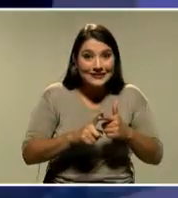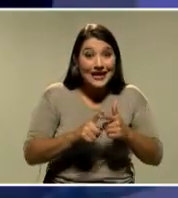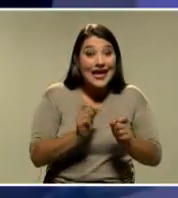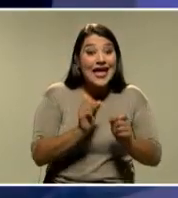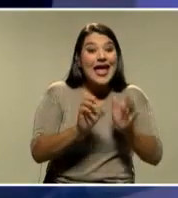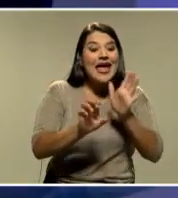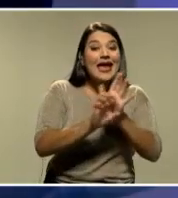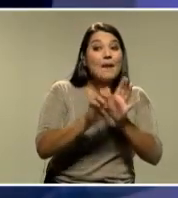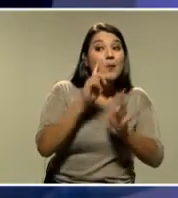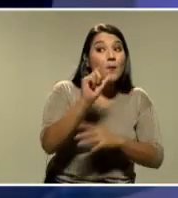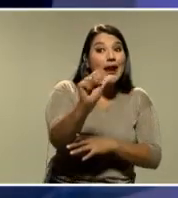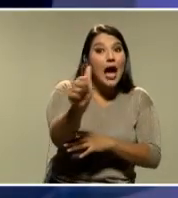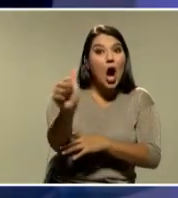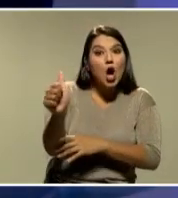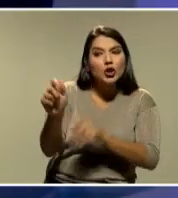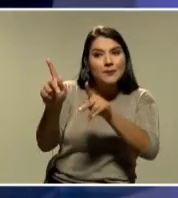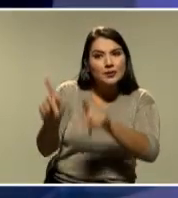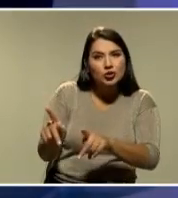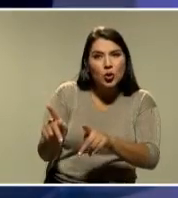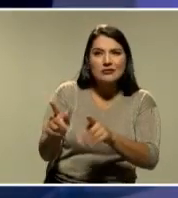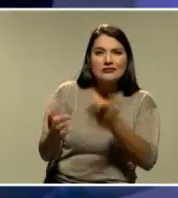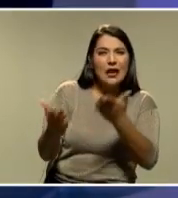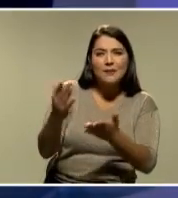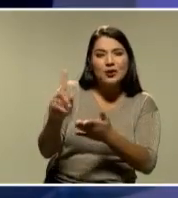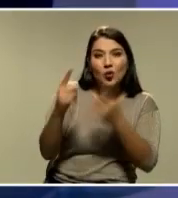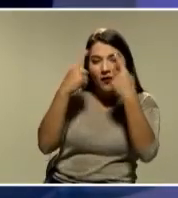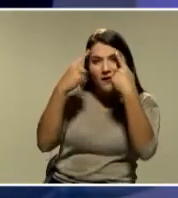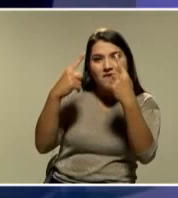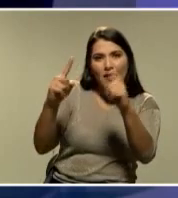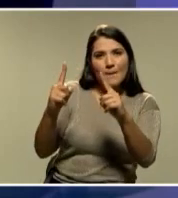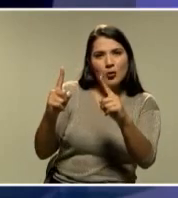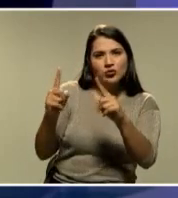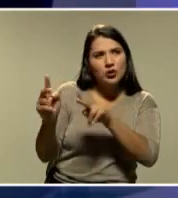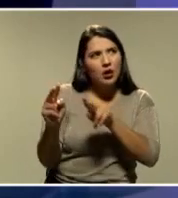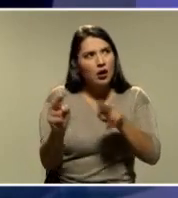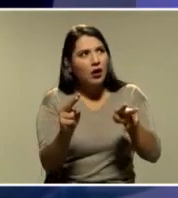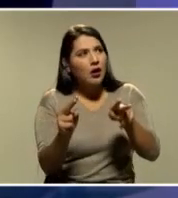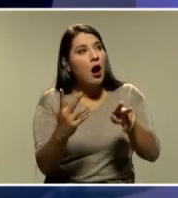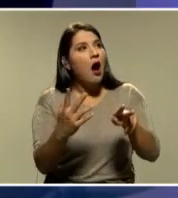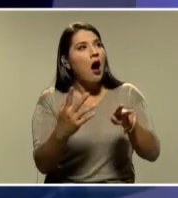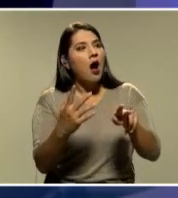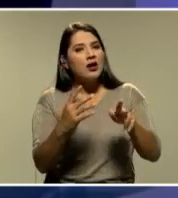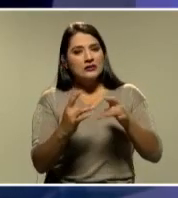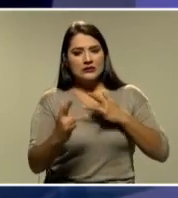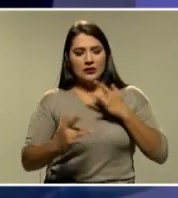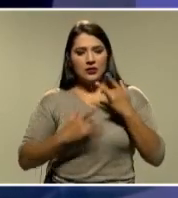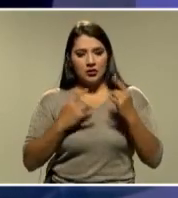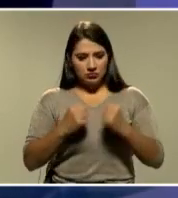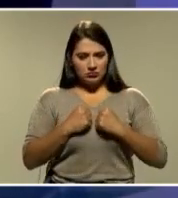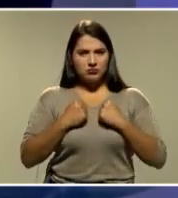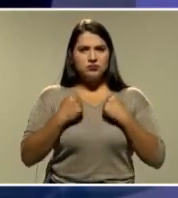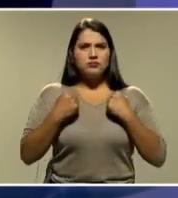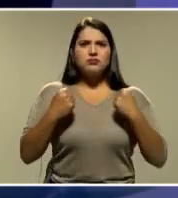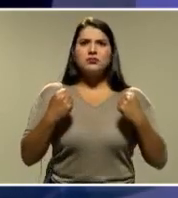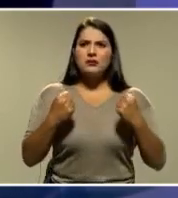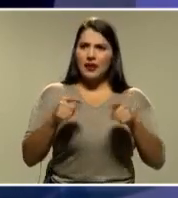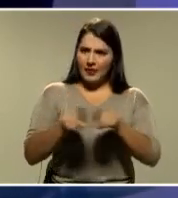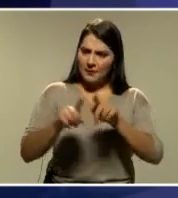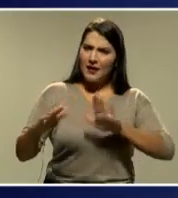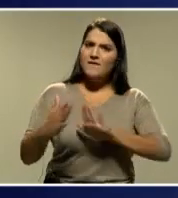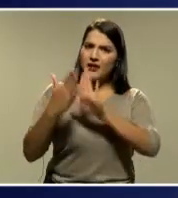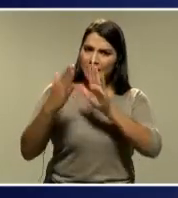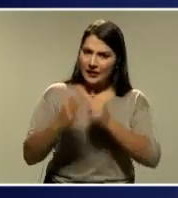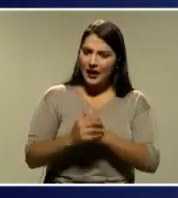menos notorios, menos conocidos, tener el valor quizás de enfrentarlo.